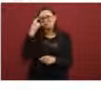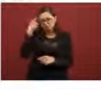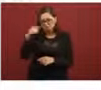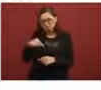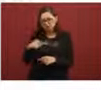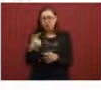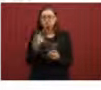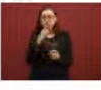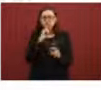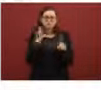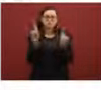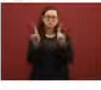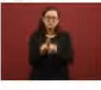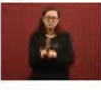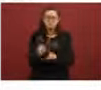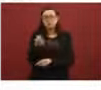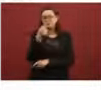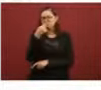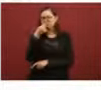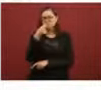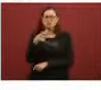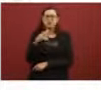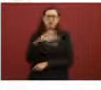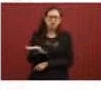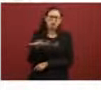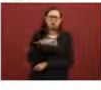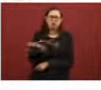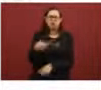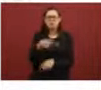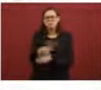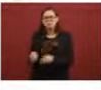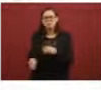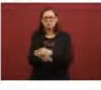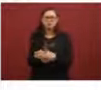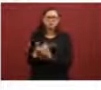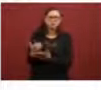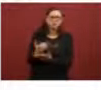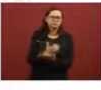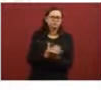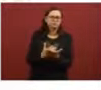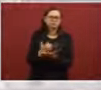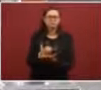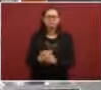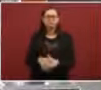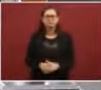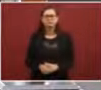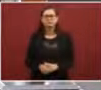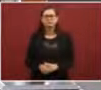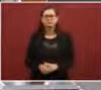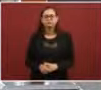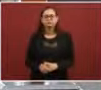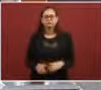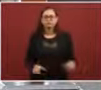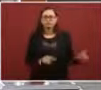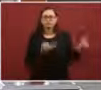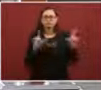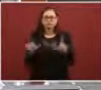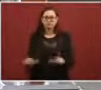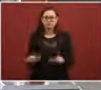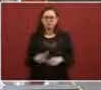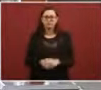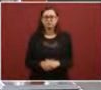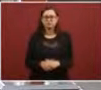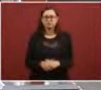además, medicamentos genéricos y material de curación. La siguiente, por favor. ¿Cuál fue la